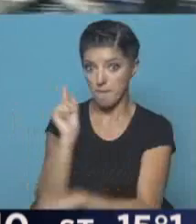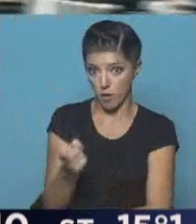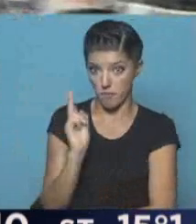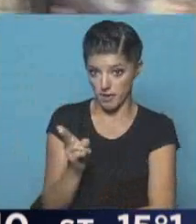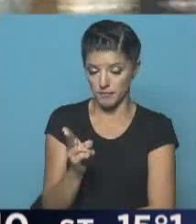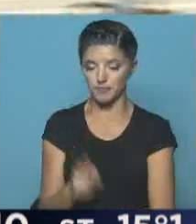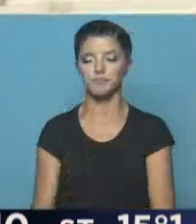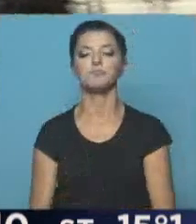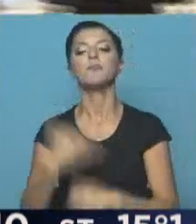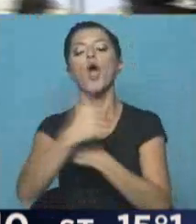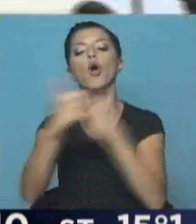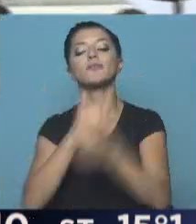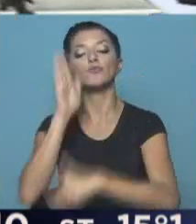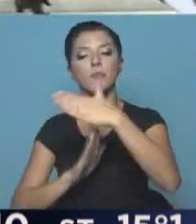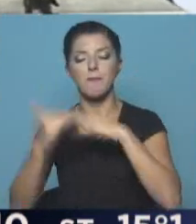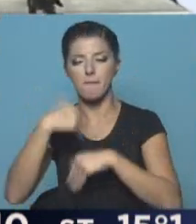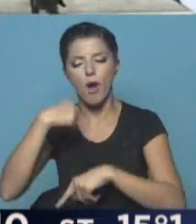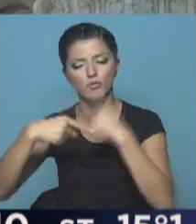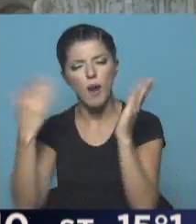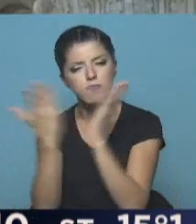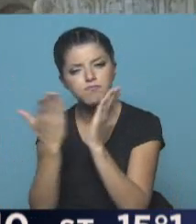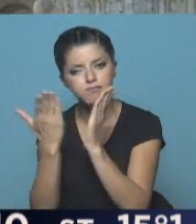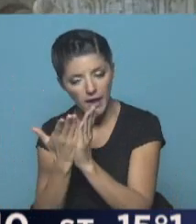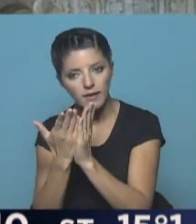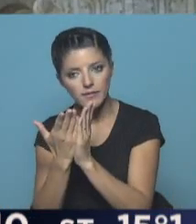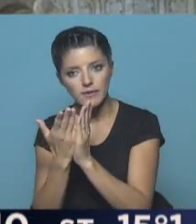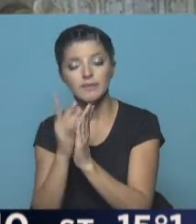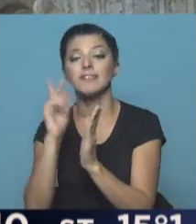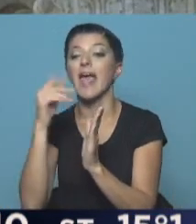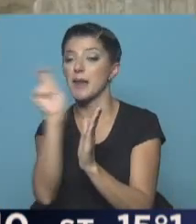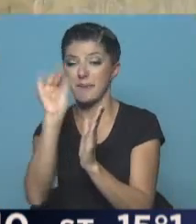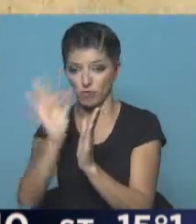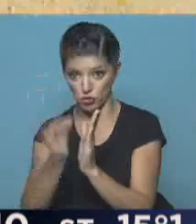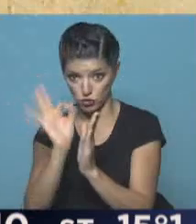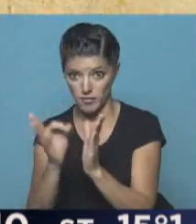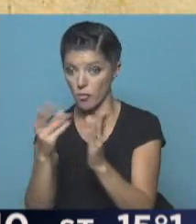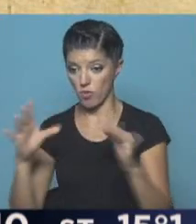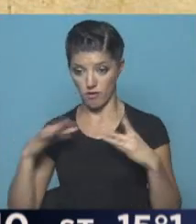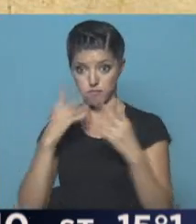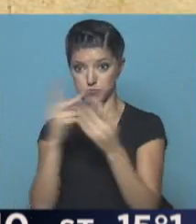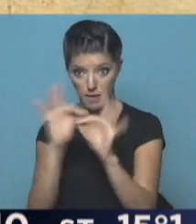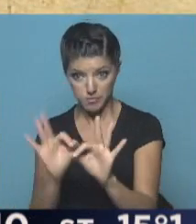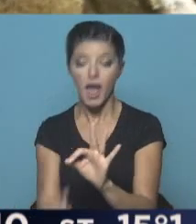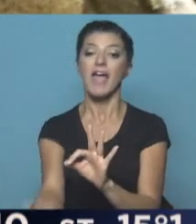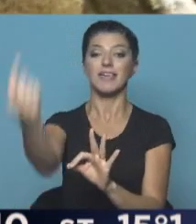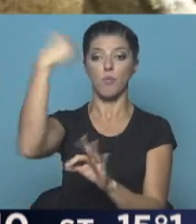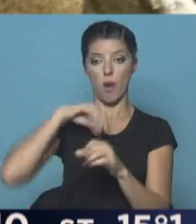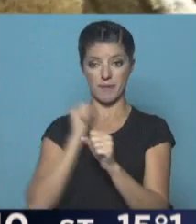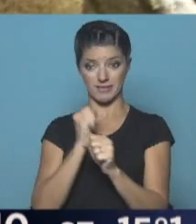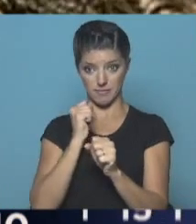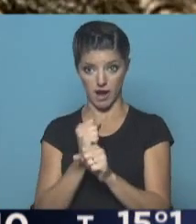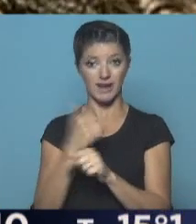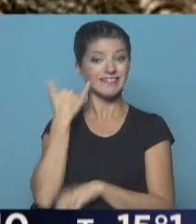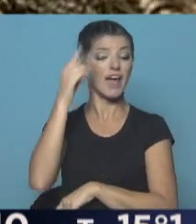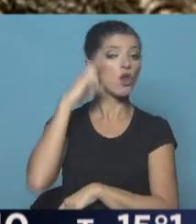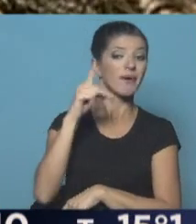Suprema terminará de analizar el decreto cuando regrese de su receso en octubre, una vez vencido el plazo de 90 días que